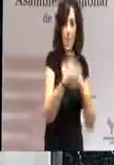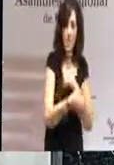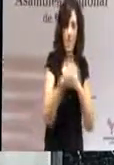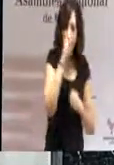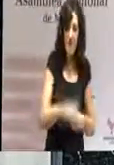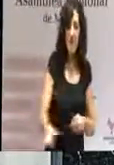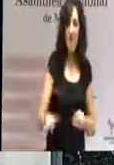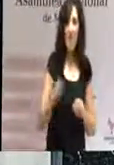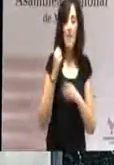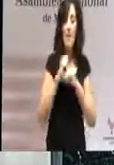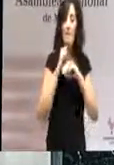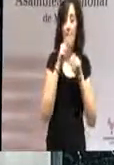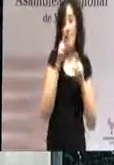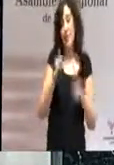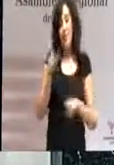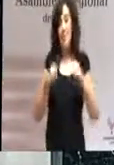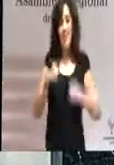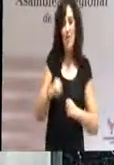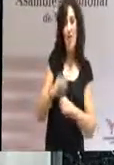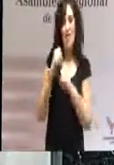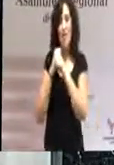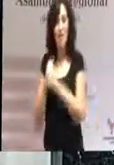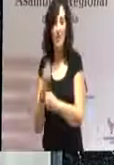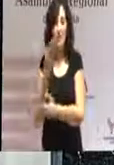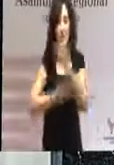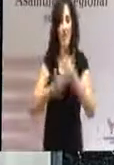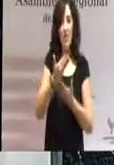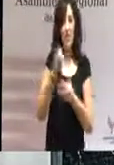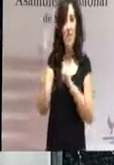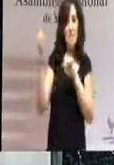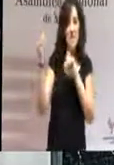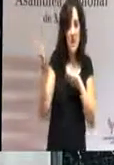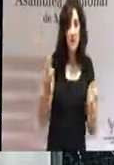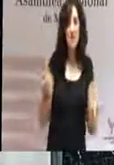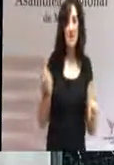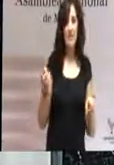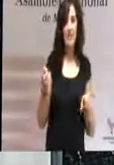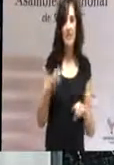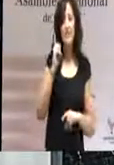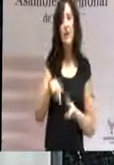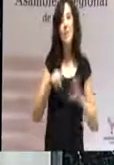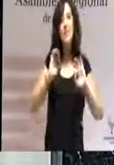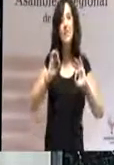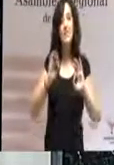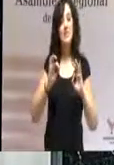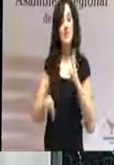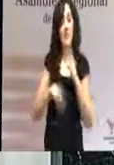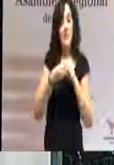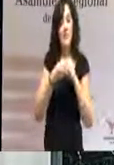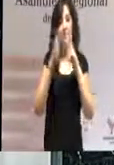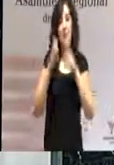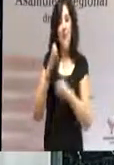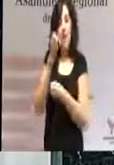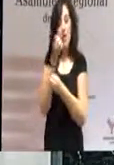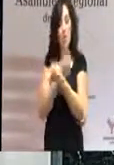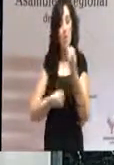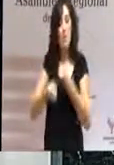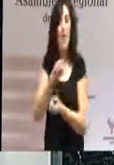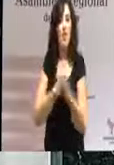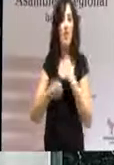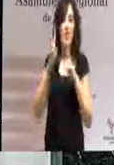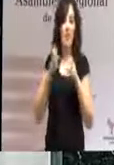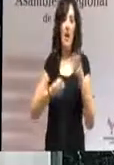los mayores, a las personas dependientes, con discapacidad, a los inmigrantes y sobre cooperación y